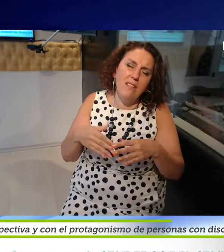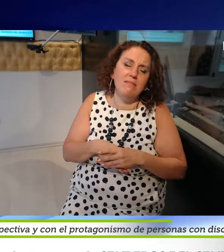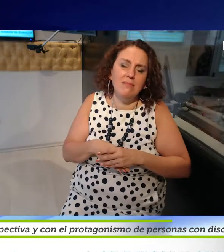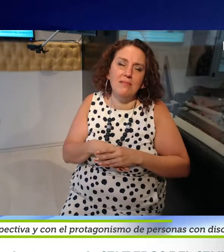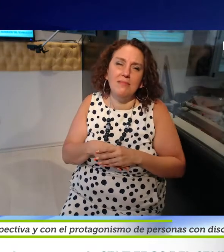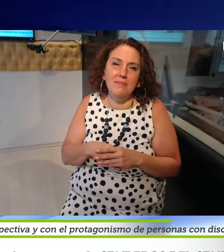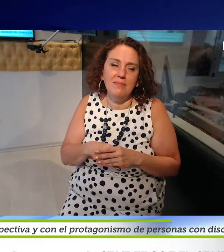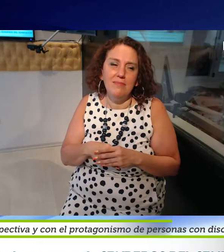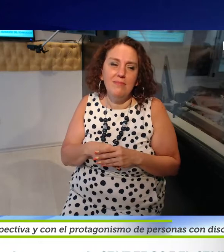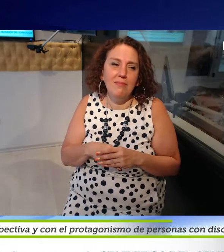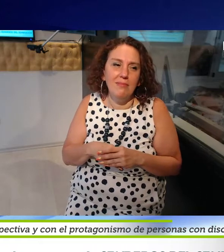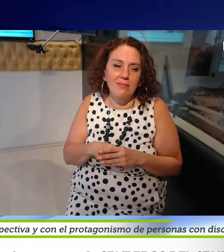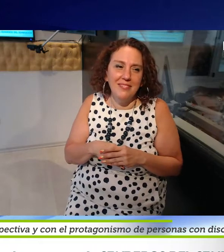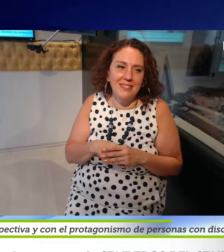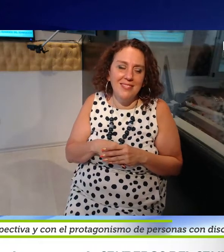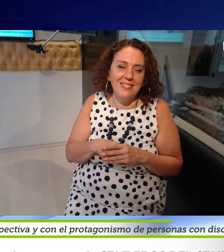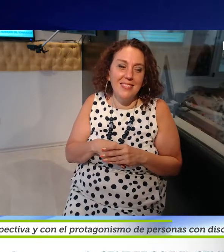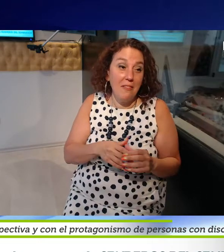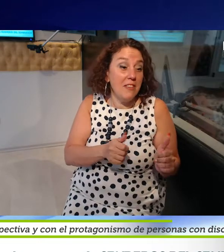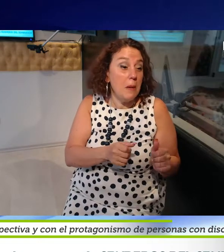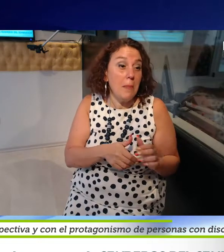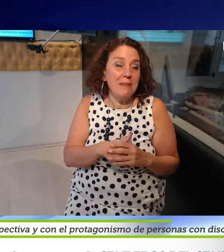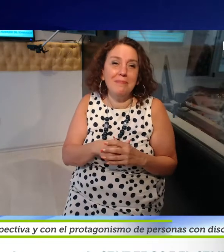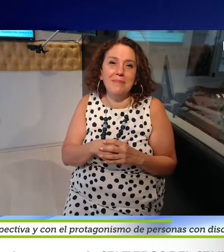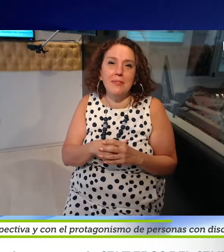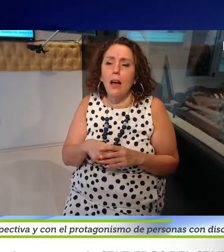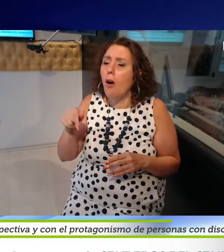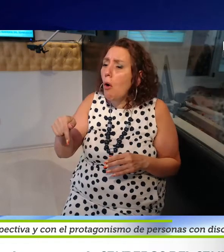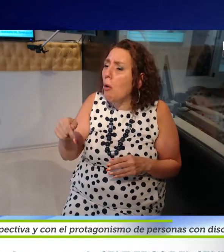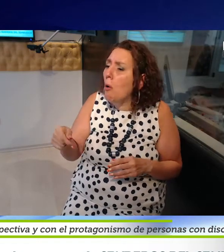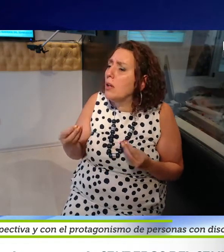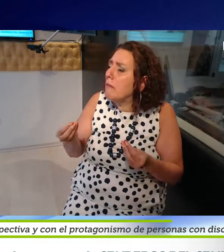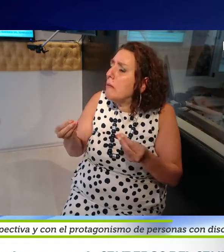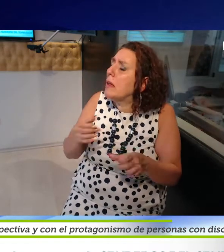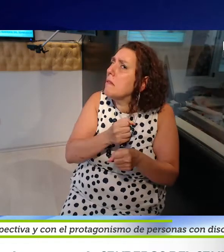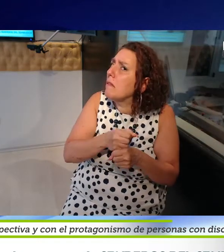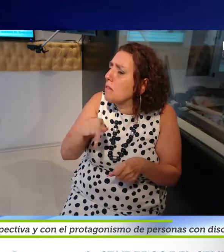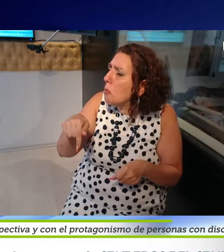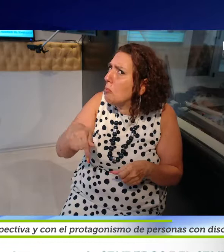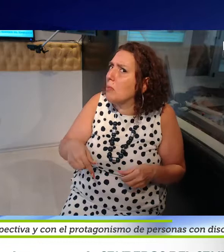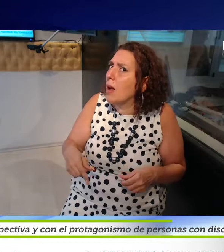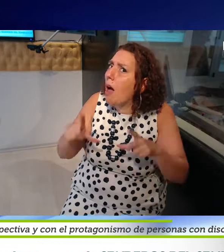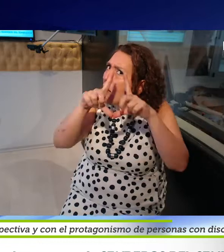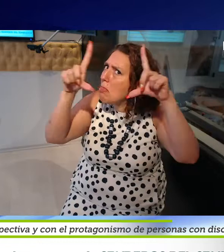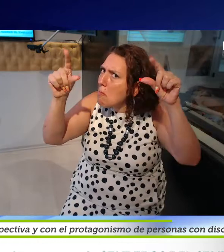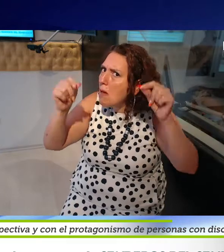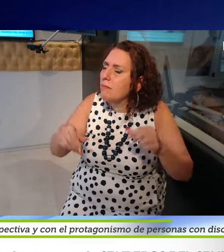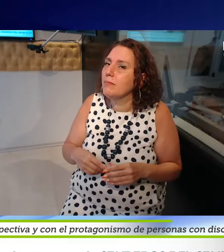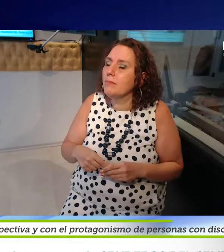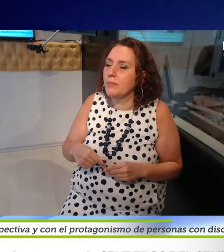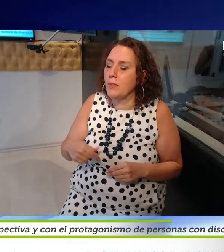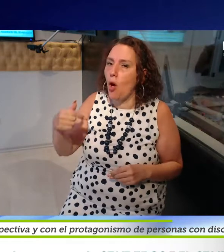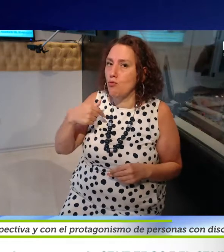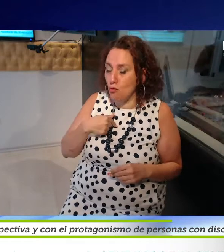de ahí! Bueno, y cuéntenme ustedes, ¿qué hicieron en el programa de hoy? Ahora te cuento, Diego. ¿Cuándo se lo pongo? Yo